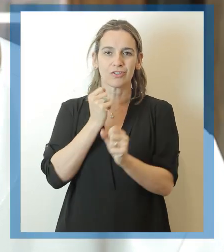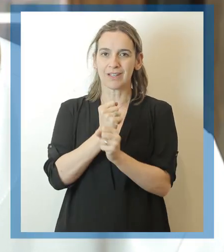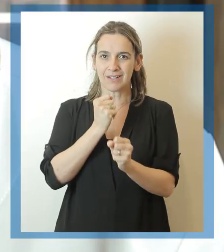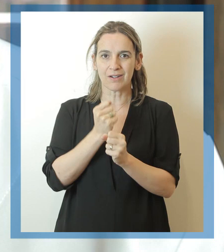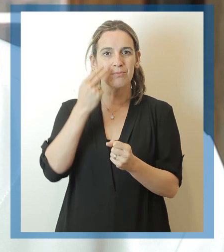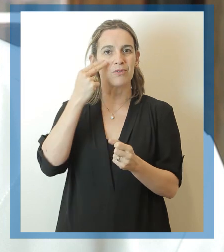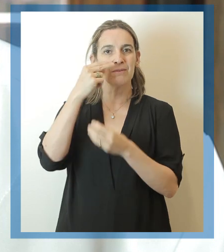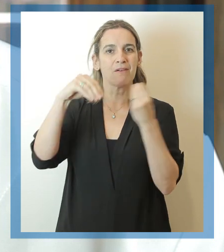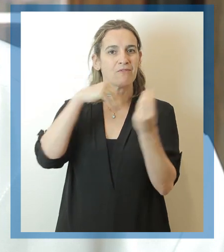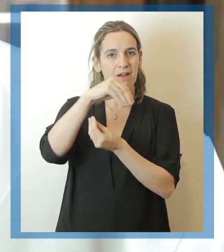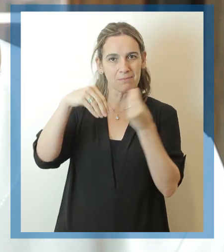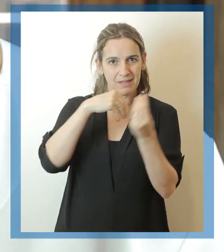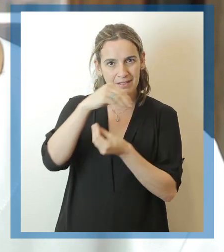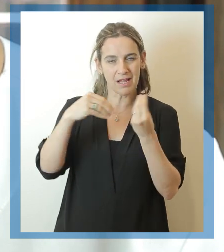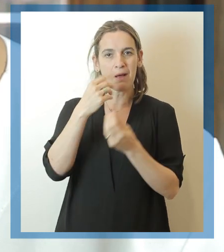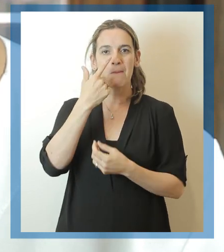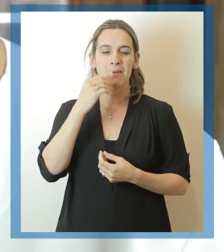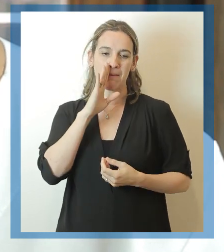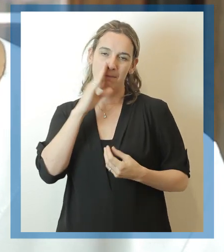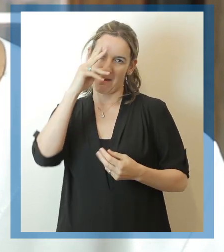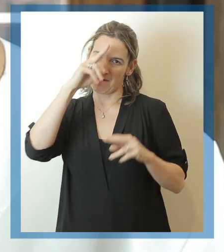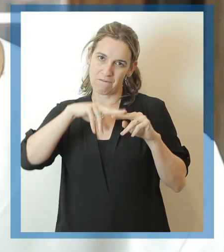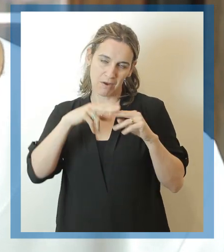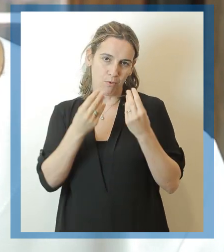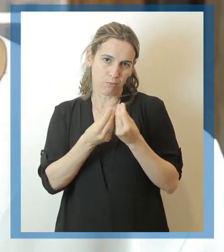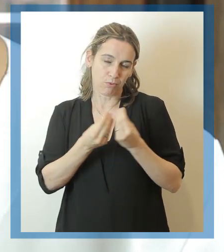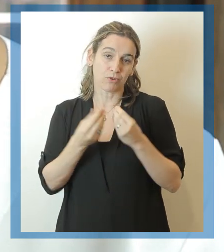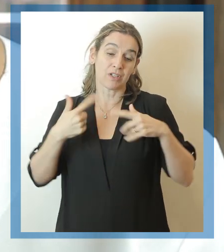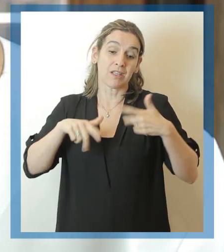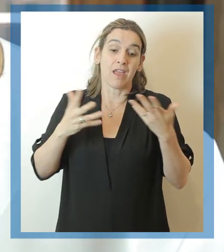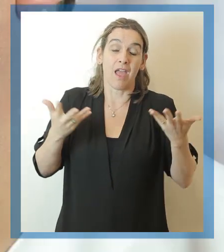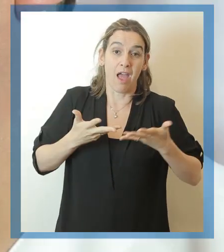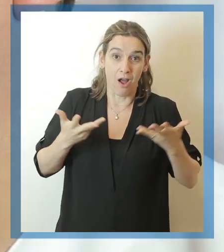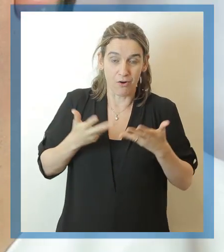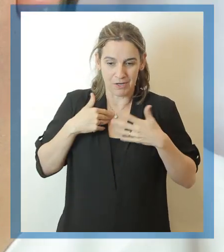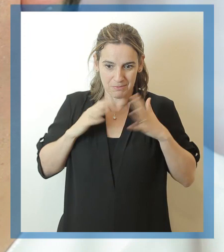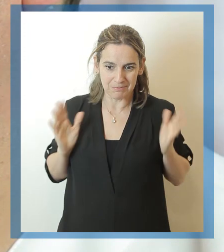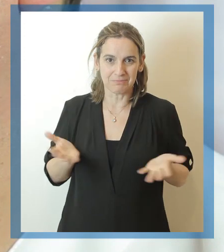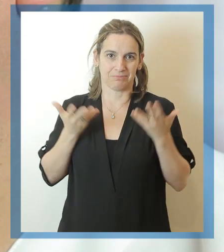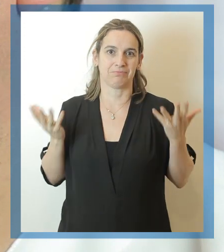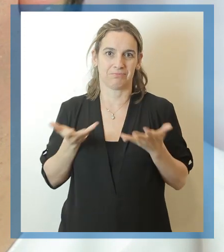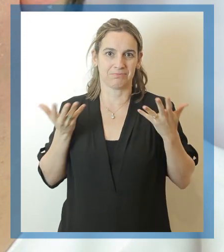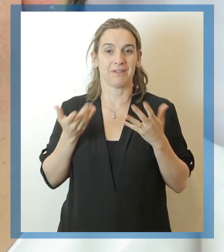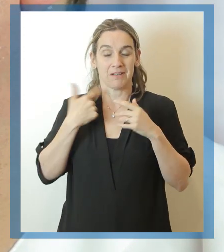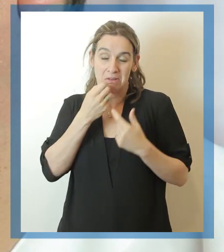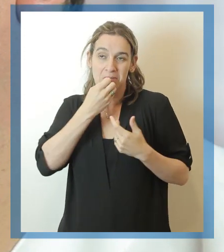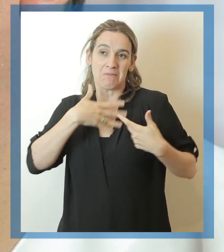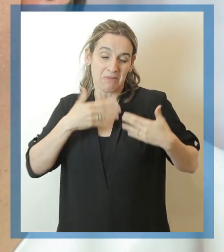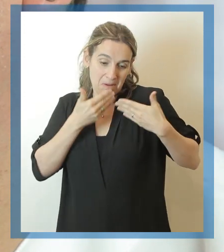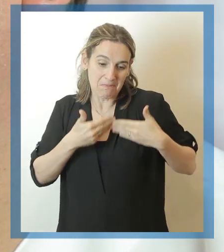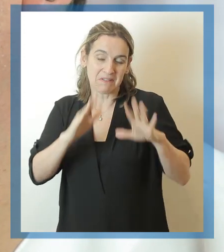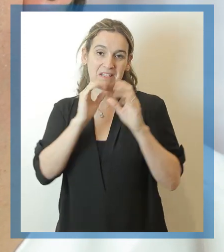muchos años sin trabajar por problemas familiares, mis padres estaban enfermos. Y bueno, y ahora ya como que se me encendieron